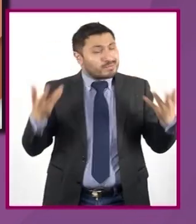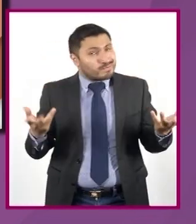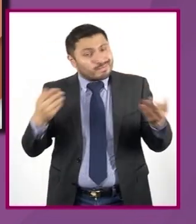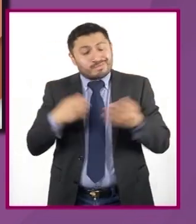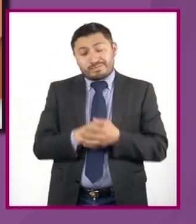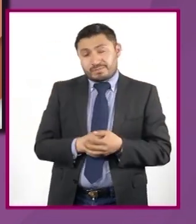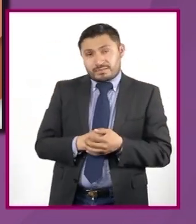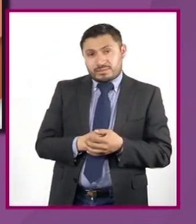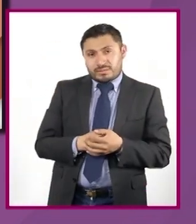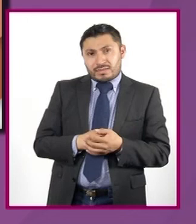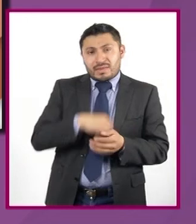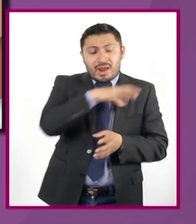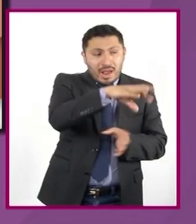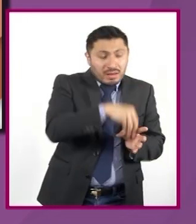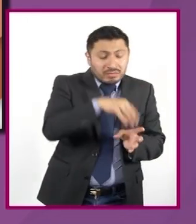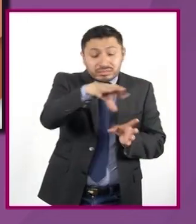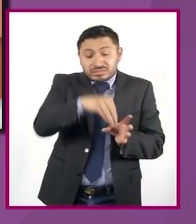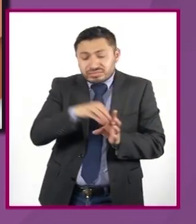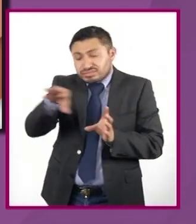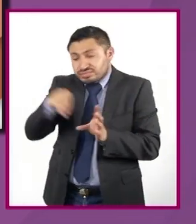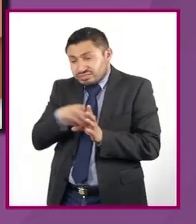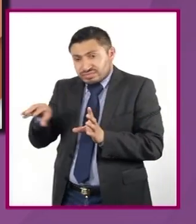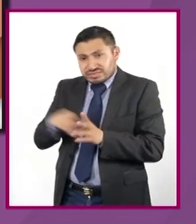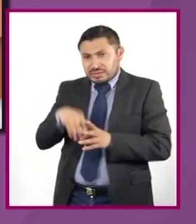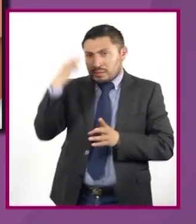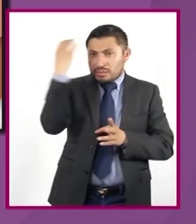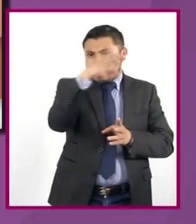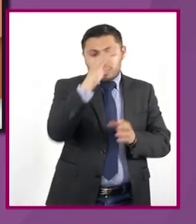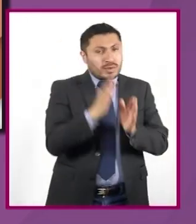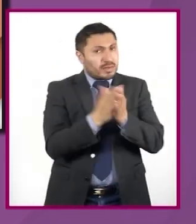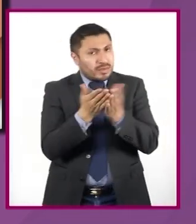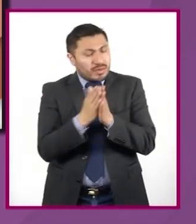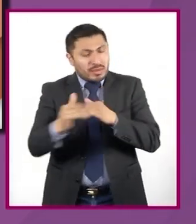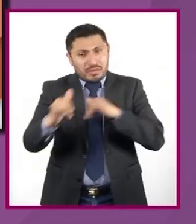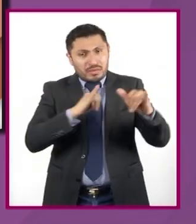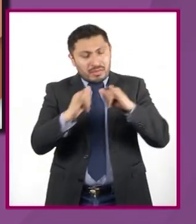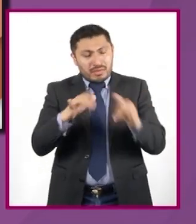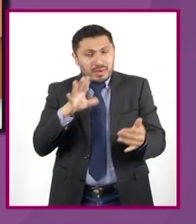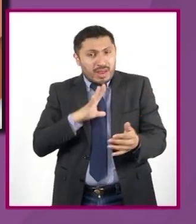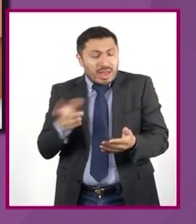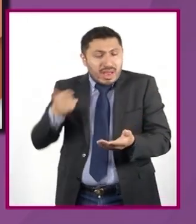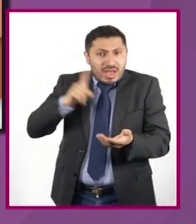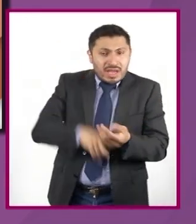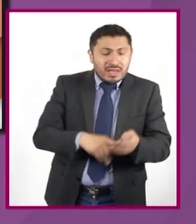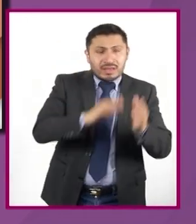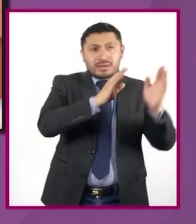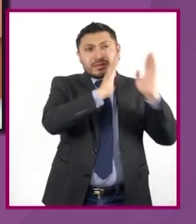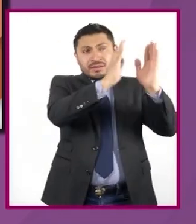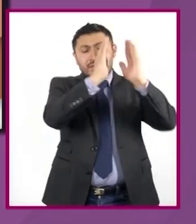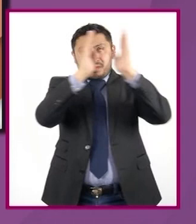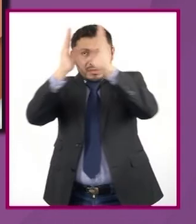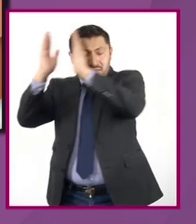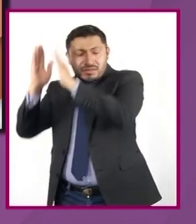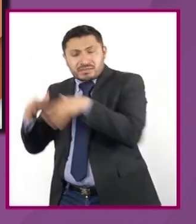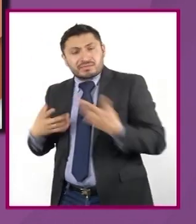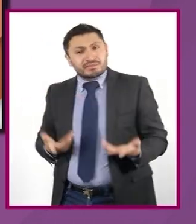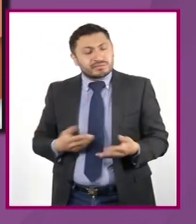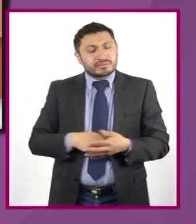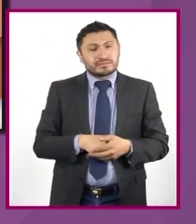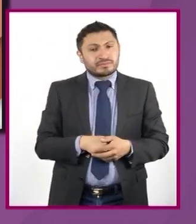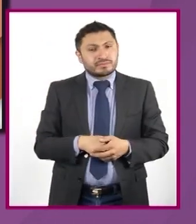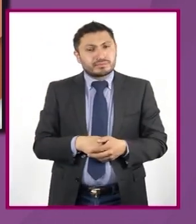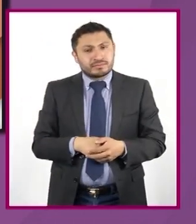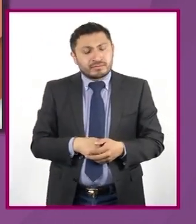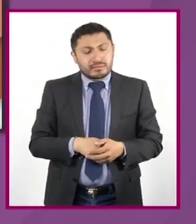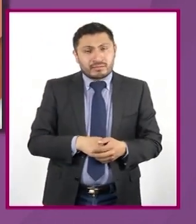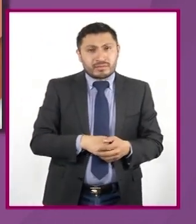Una recopilación de fotografías, libros y mapas que se encuentran en una biblioteca. Es